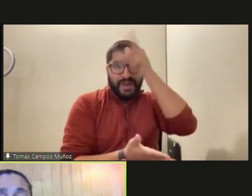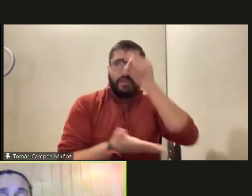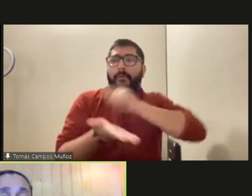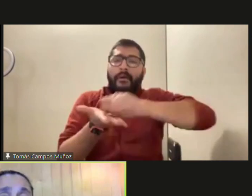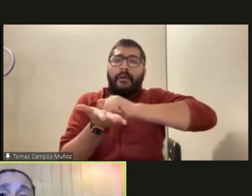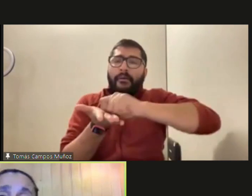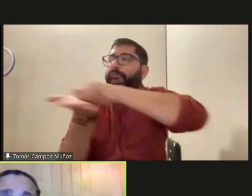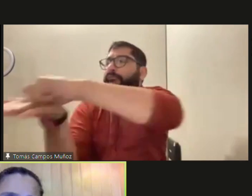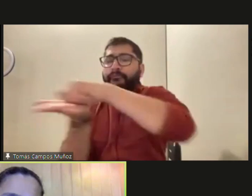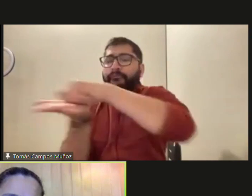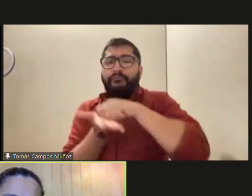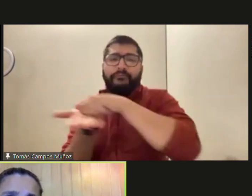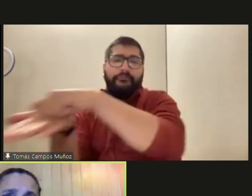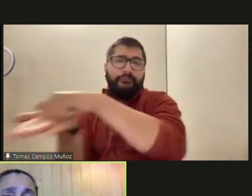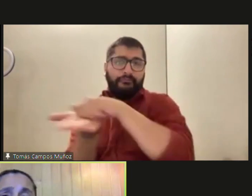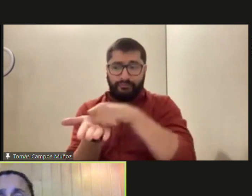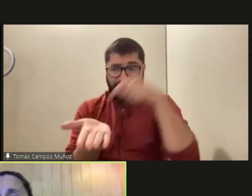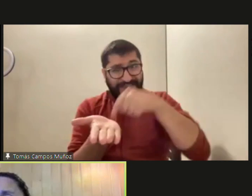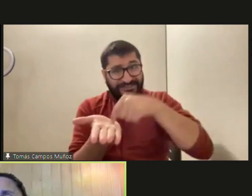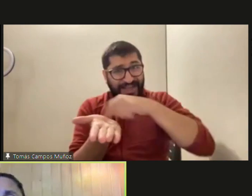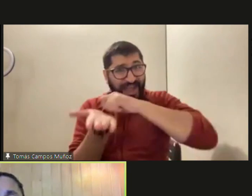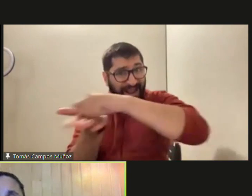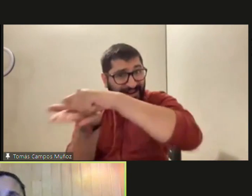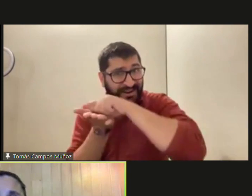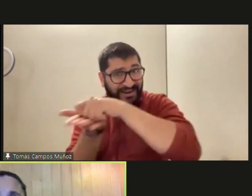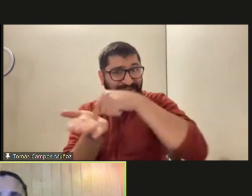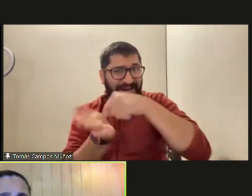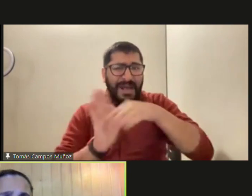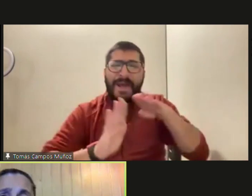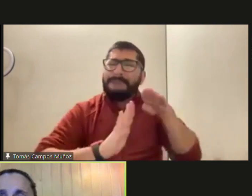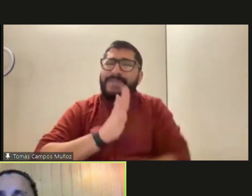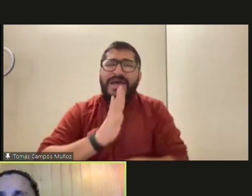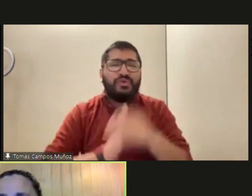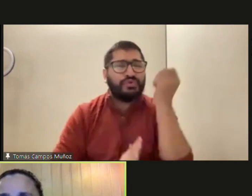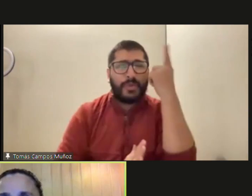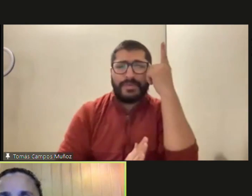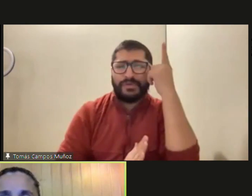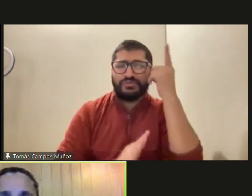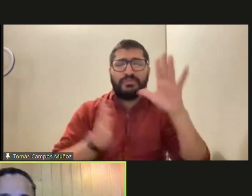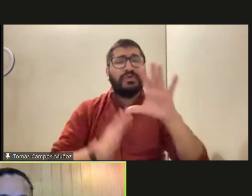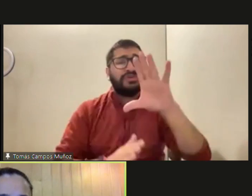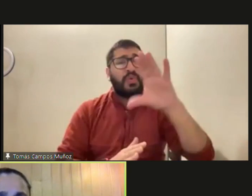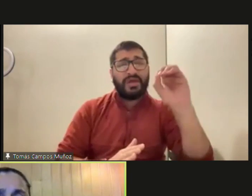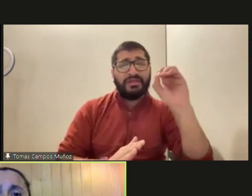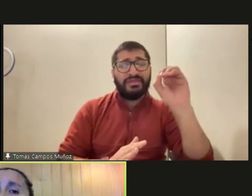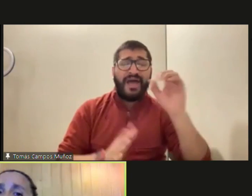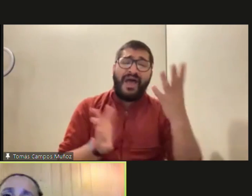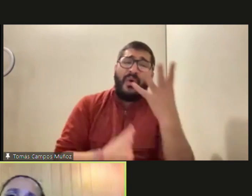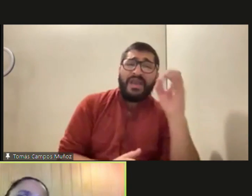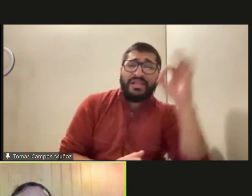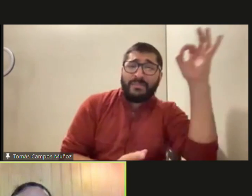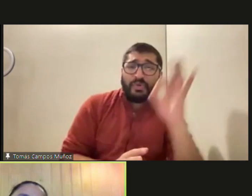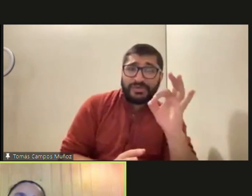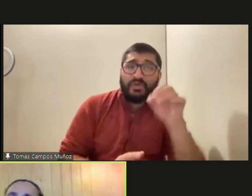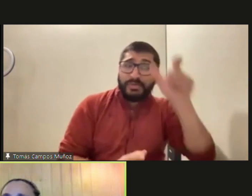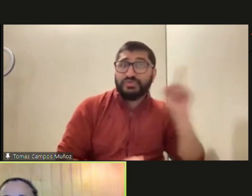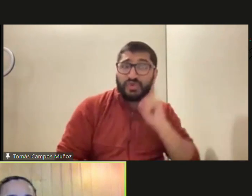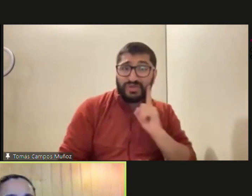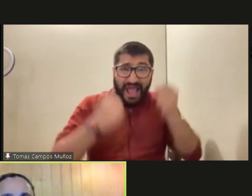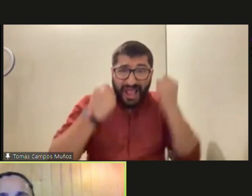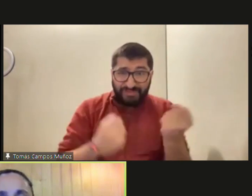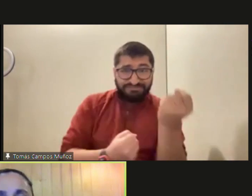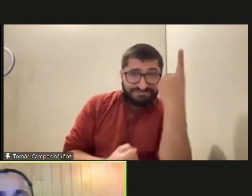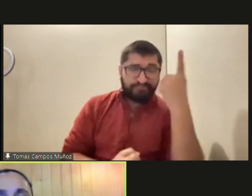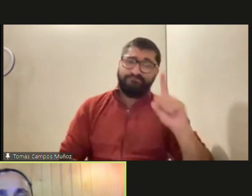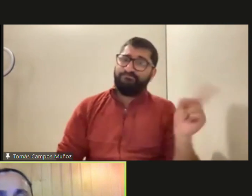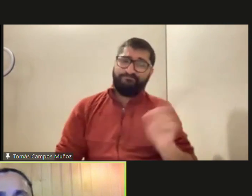necesitan acceder en su propia lengua. Como lo que decía Vianey, es que con un papel la persona va a entender. No, no,